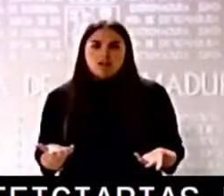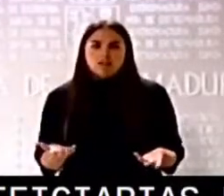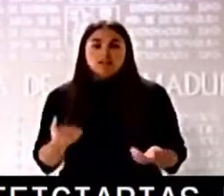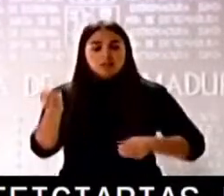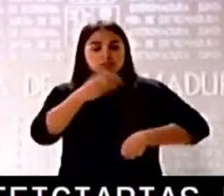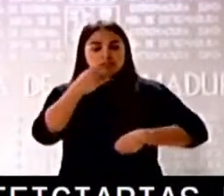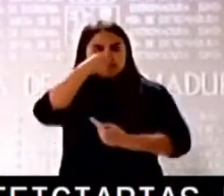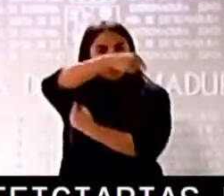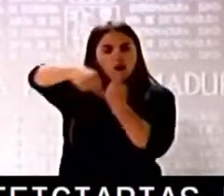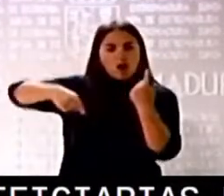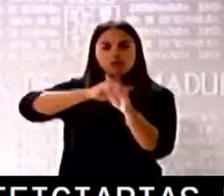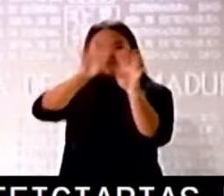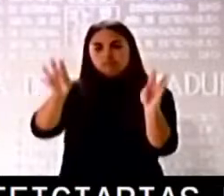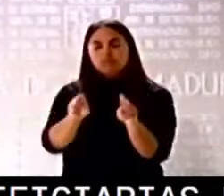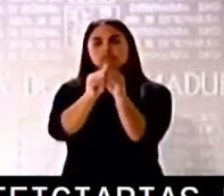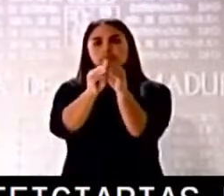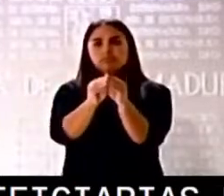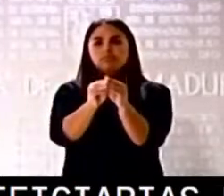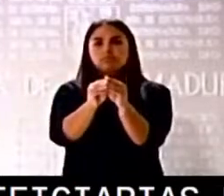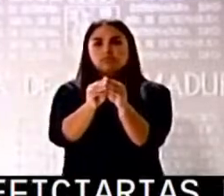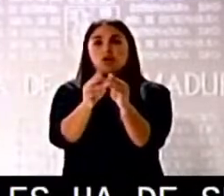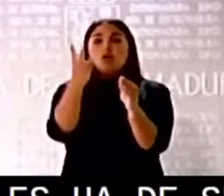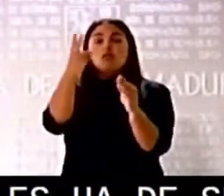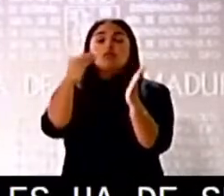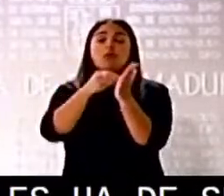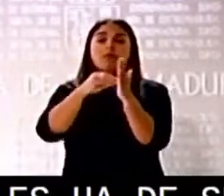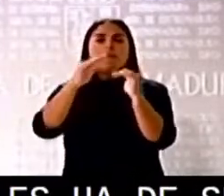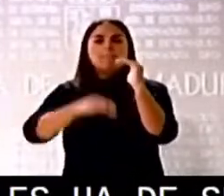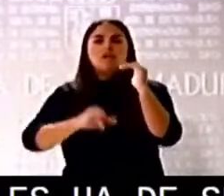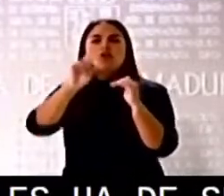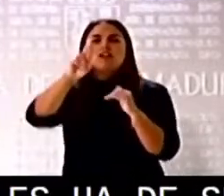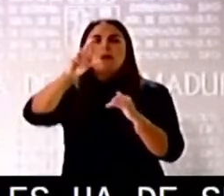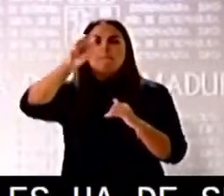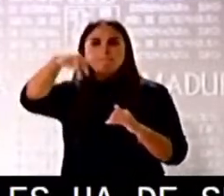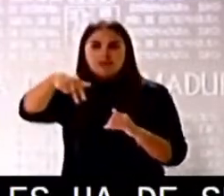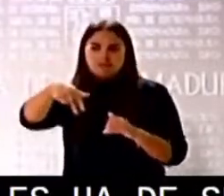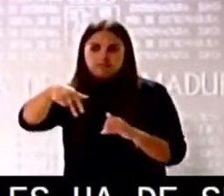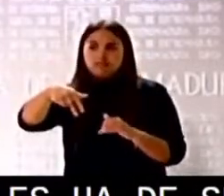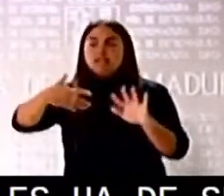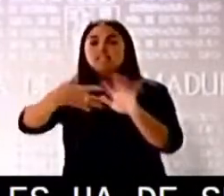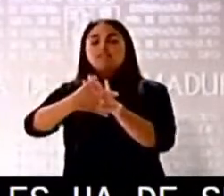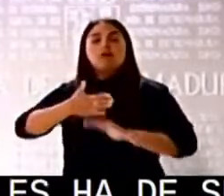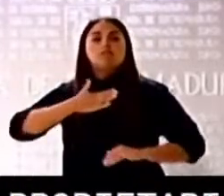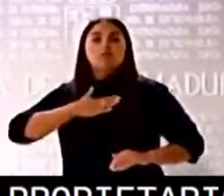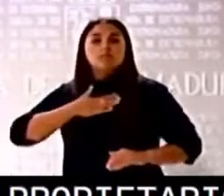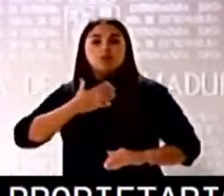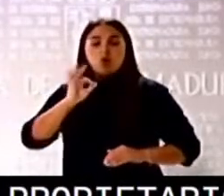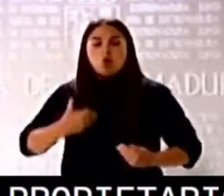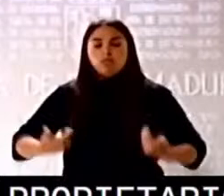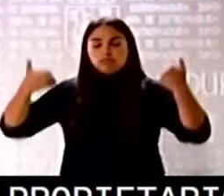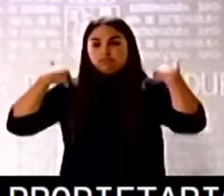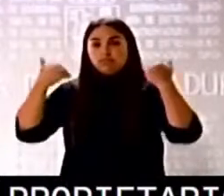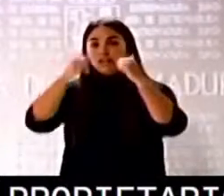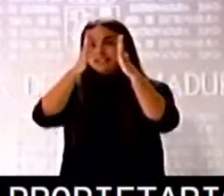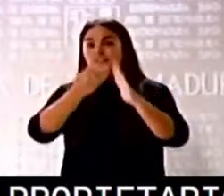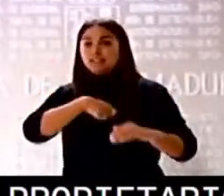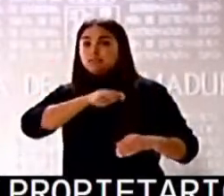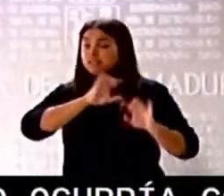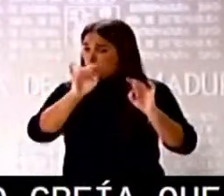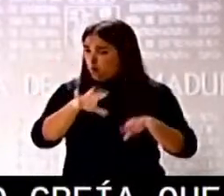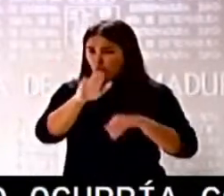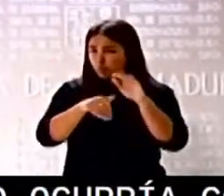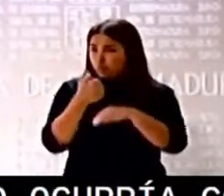ingresos anuales ha de ser 2 veces inferior al IPREM, que no sean propietarios o usufructo de alguna vivienda en España, como ocurría con la